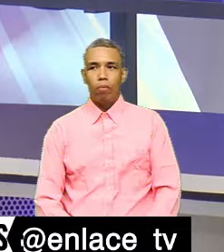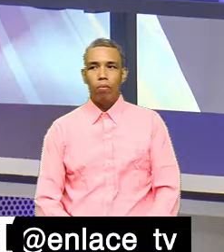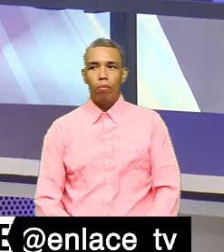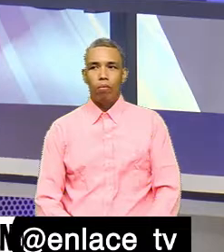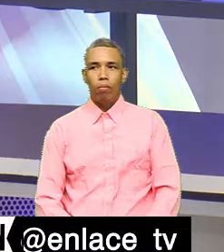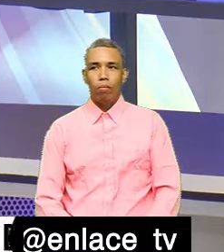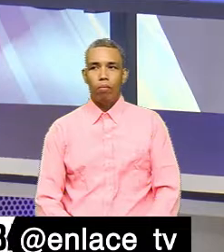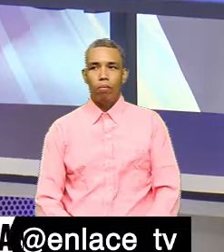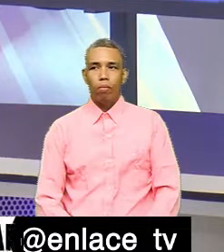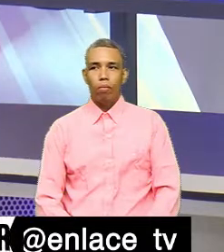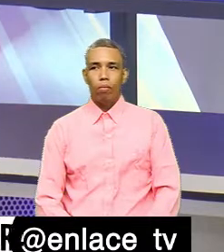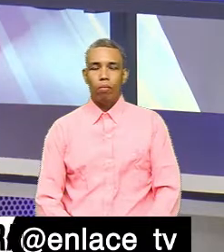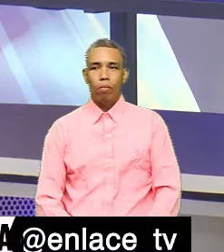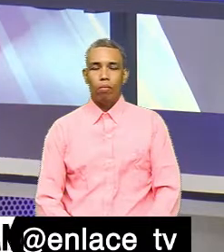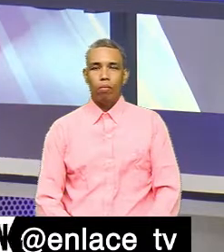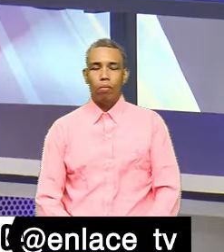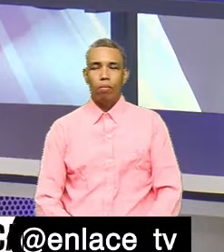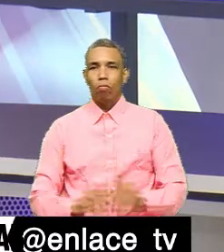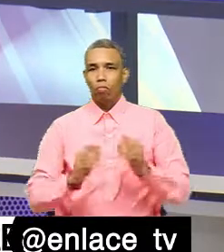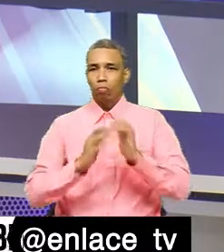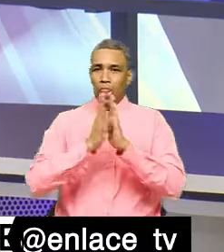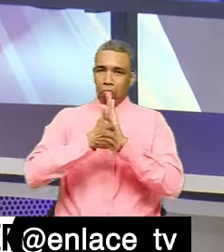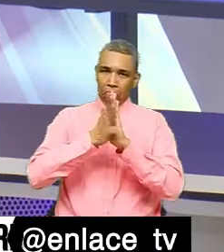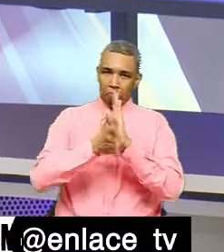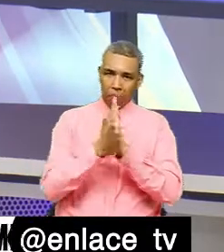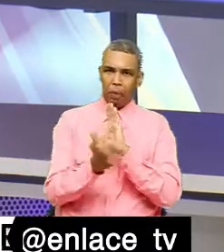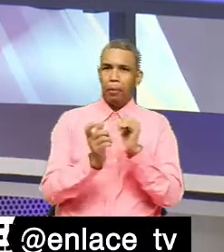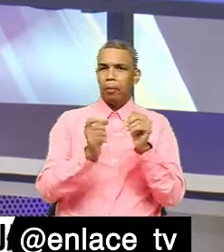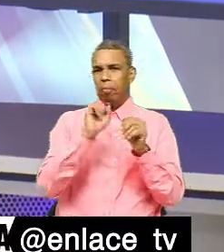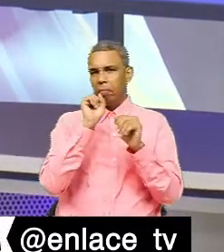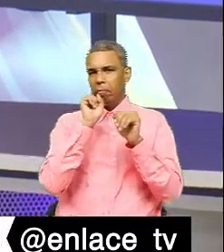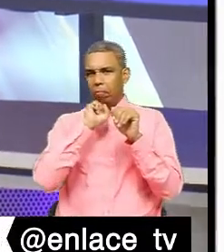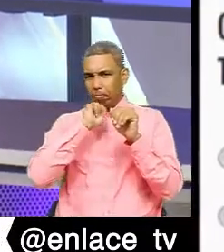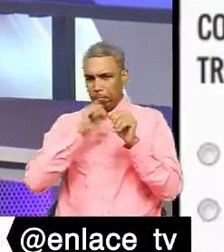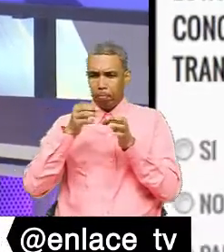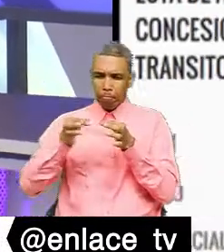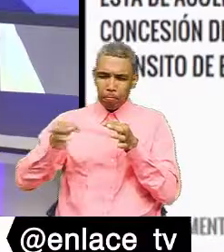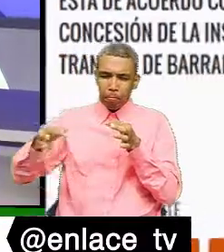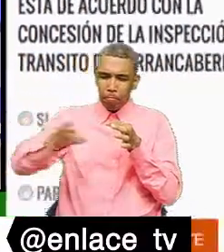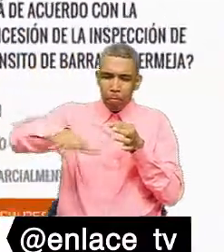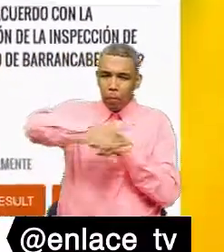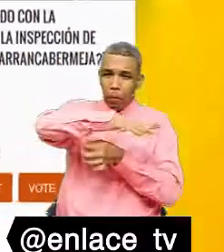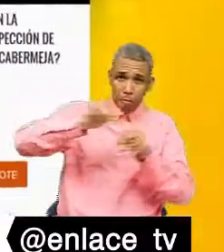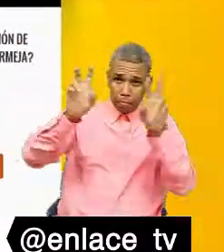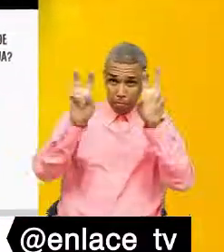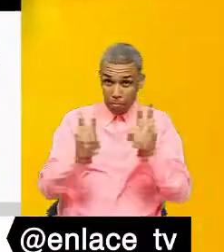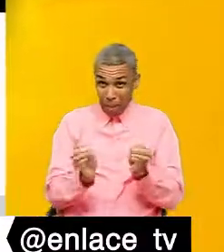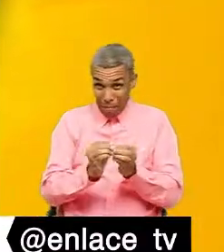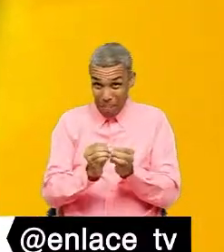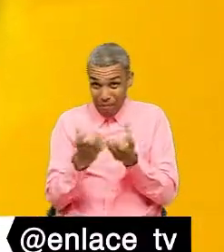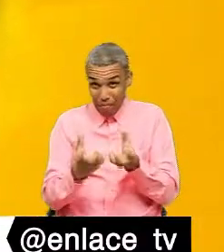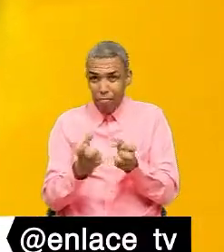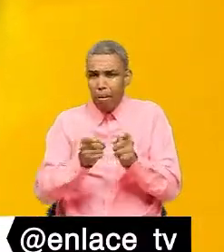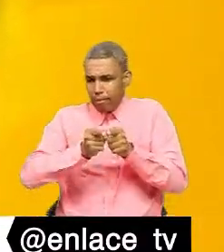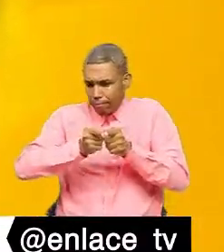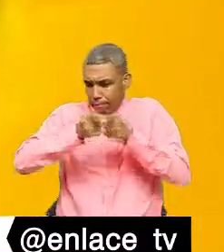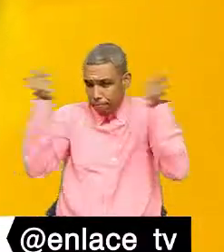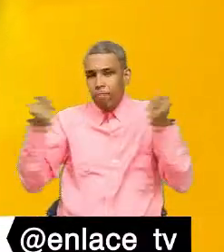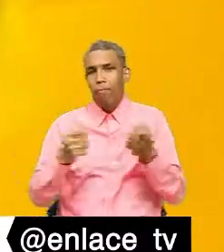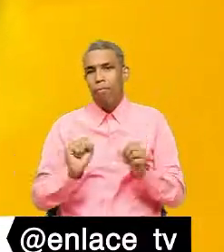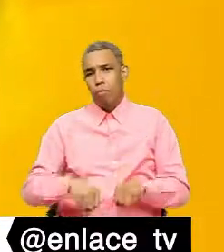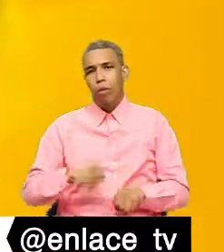Seguimos llevando a nuestra comunidad el acontecer de la ciudad y región. Esta y otras informaciones de Enlace Noticias usted las puede hallar en nuestra página web